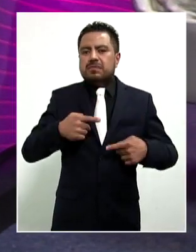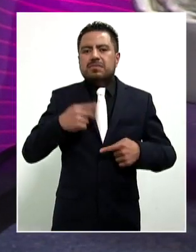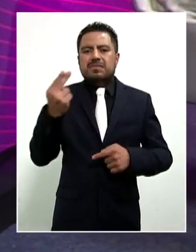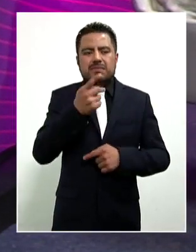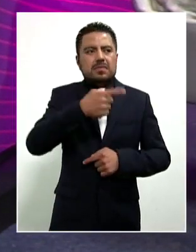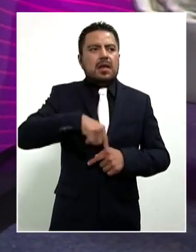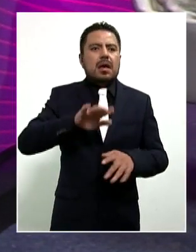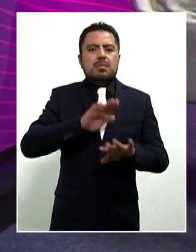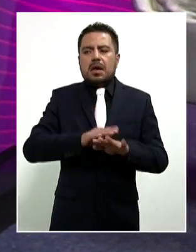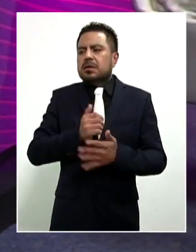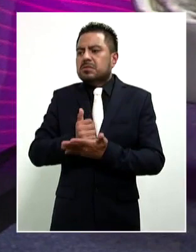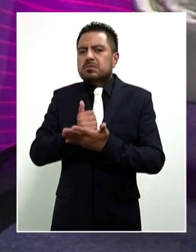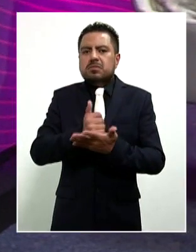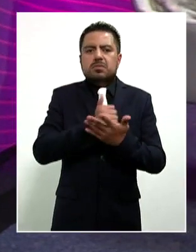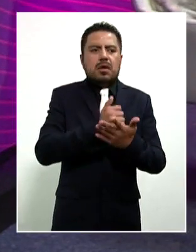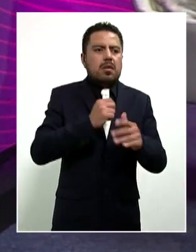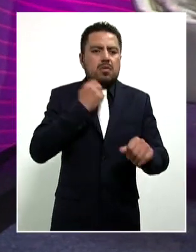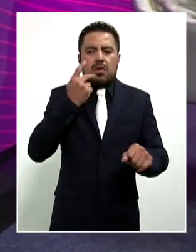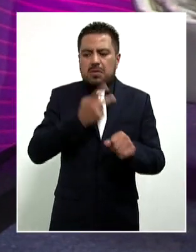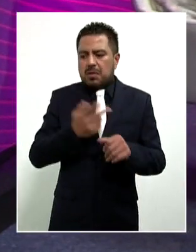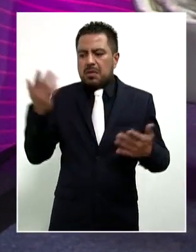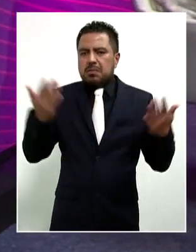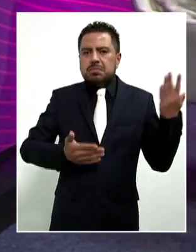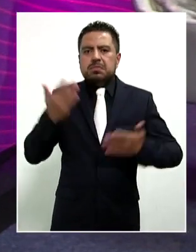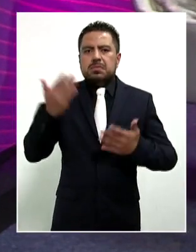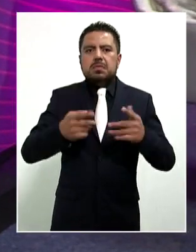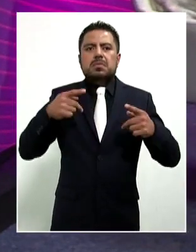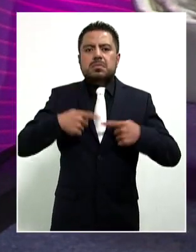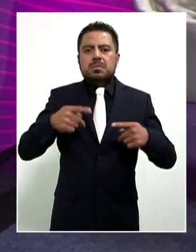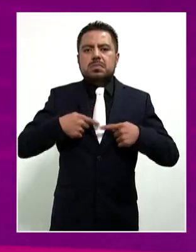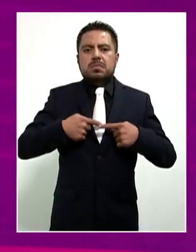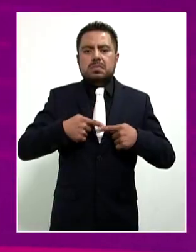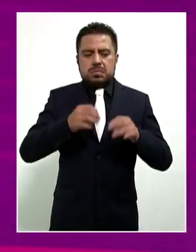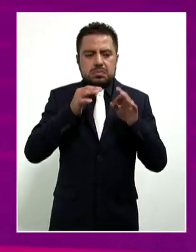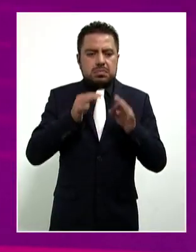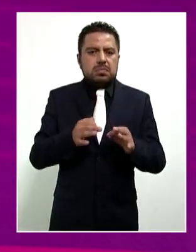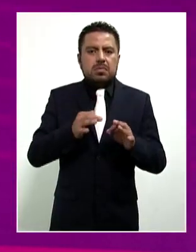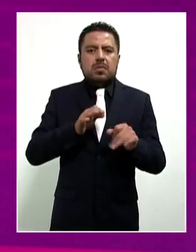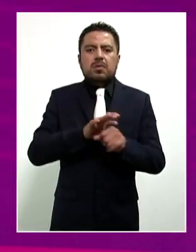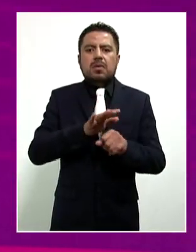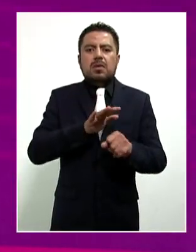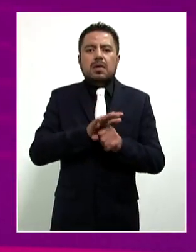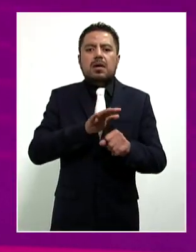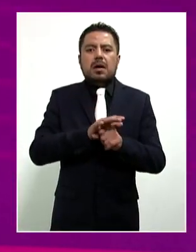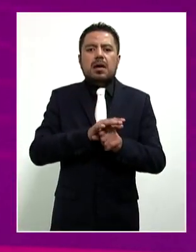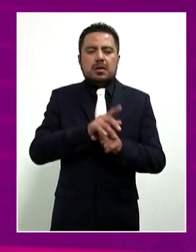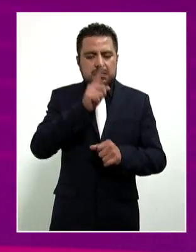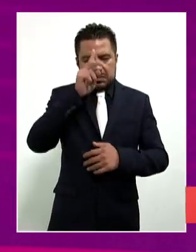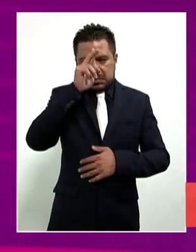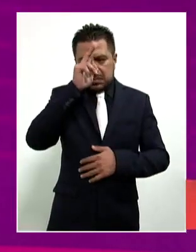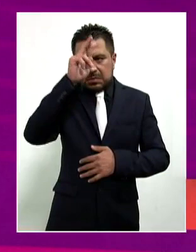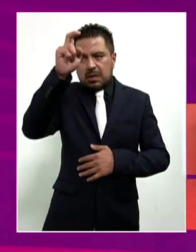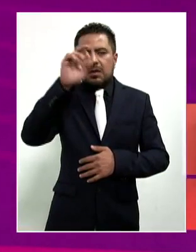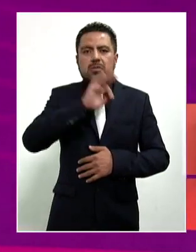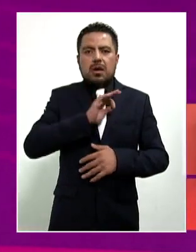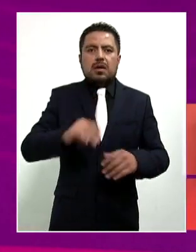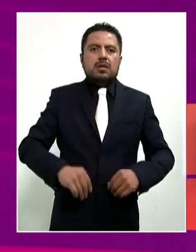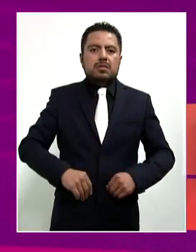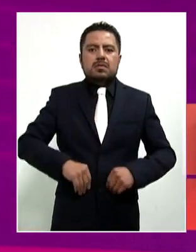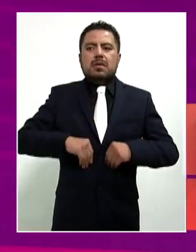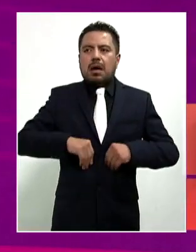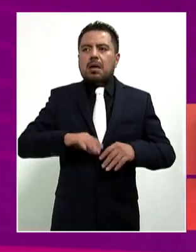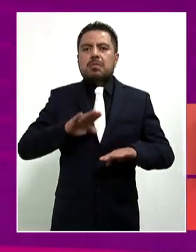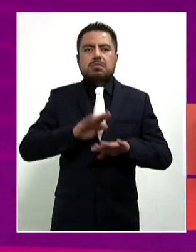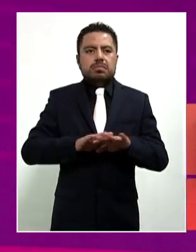ayuda porque llega en una situación de vulnerabilidad, pero es gente en realidad con unos deseos de sobrevivir, de